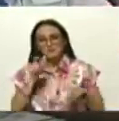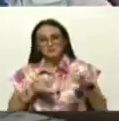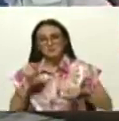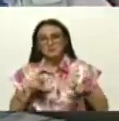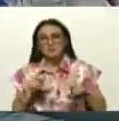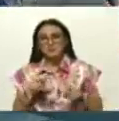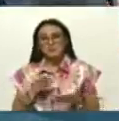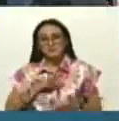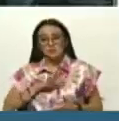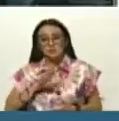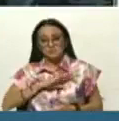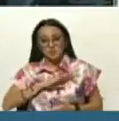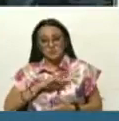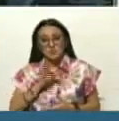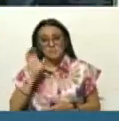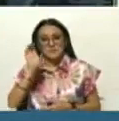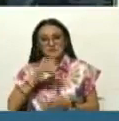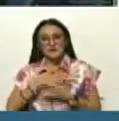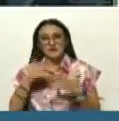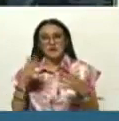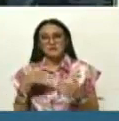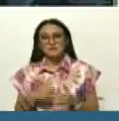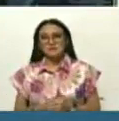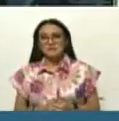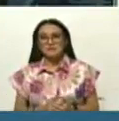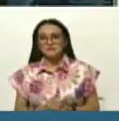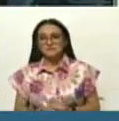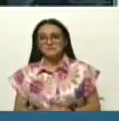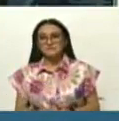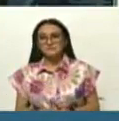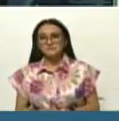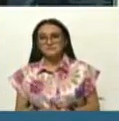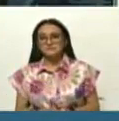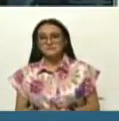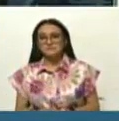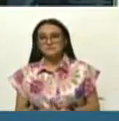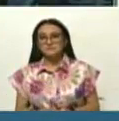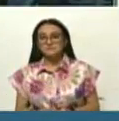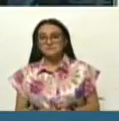Es nuestra patria grande. Contrapuesta